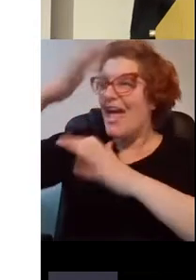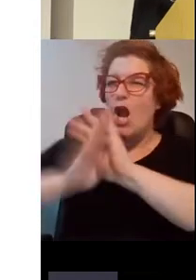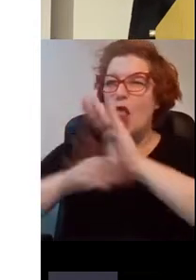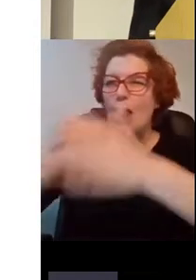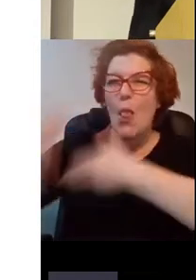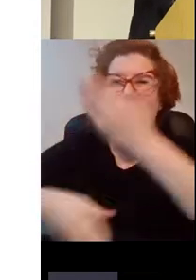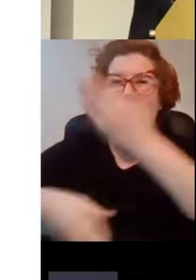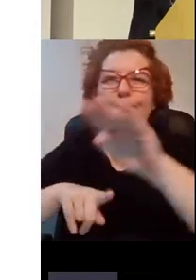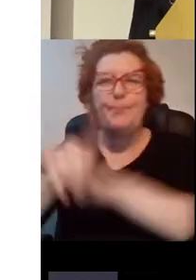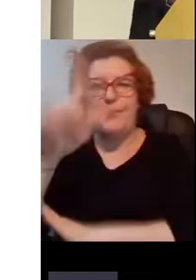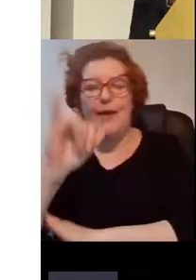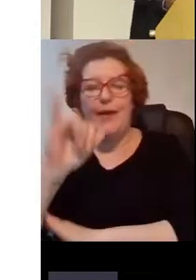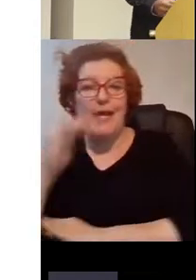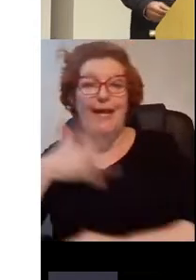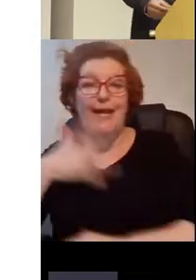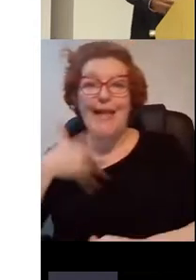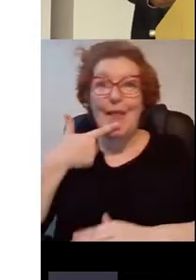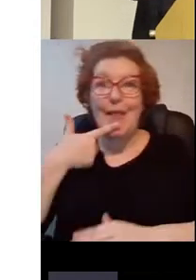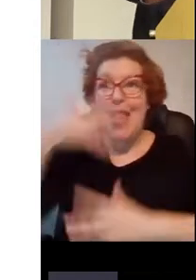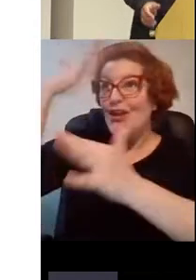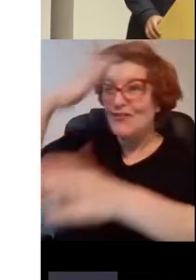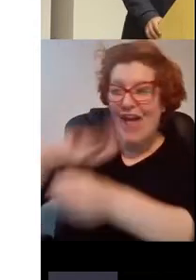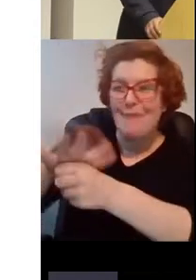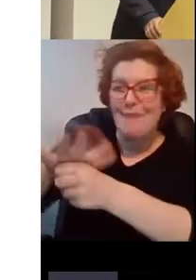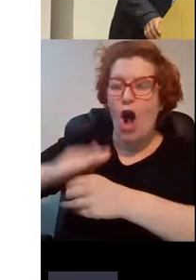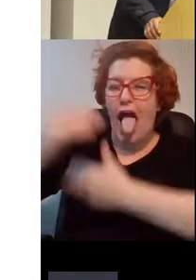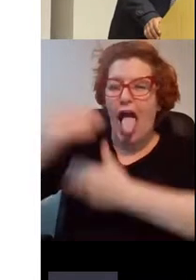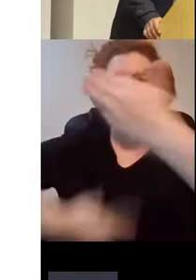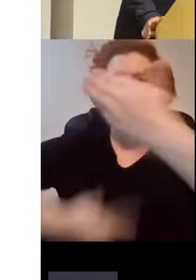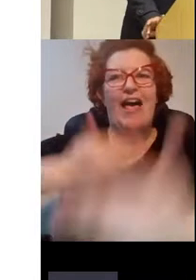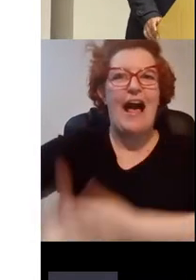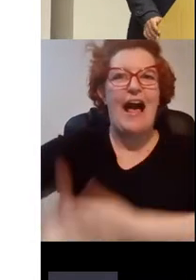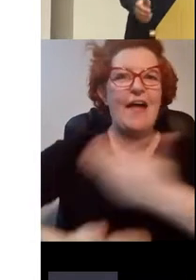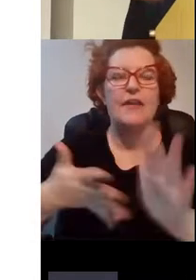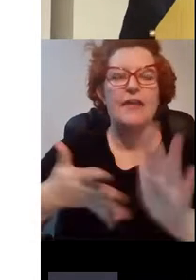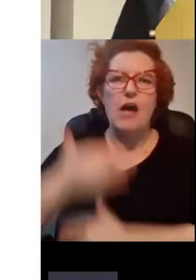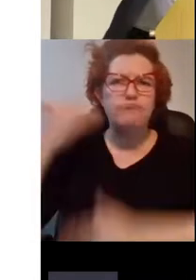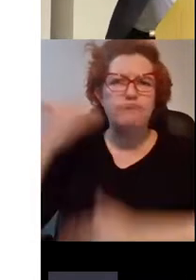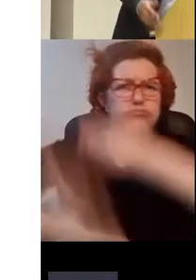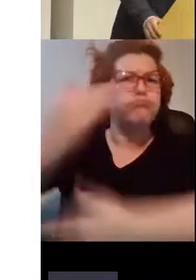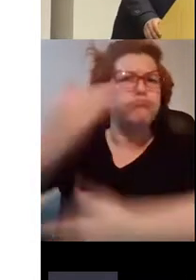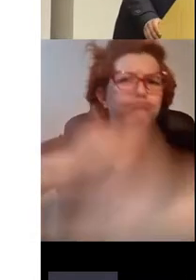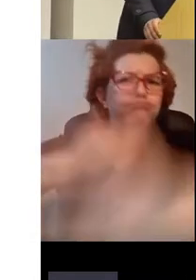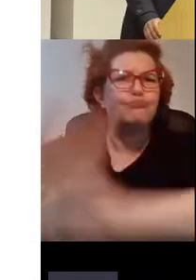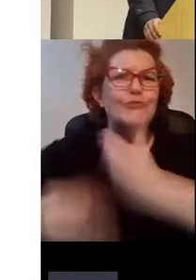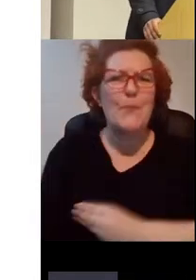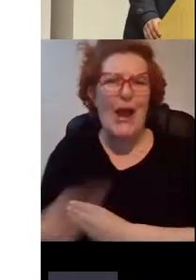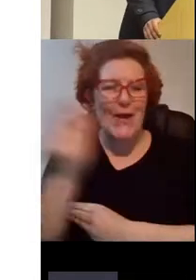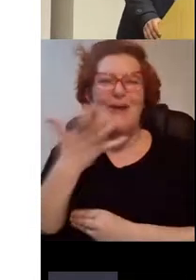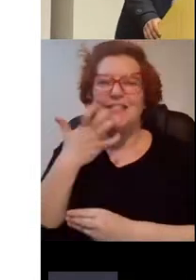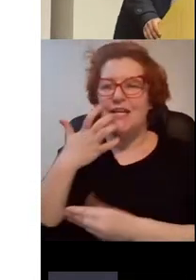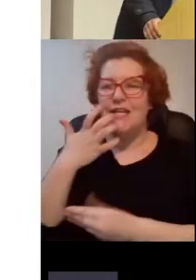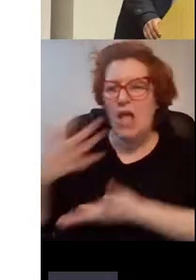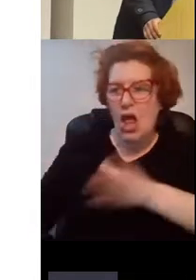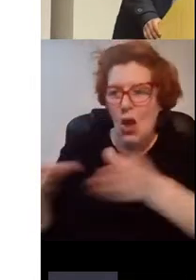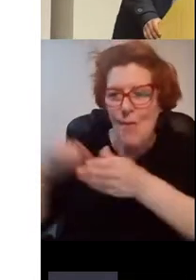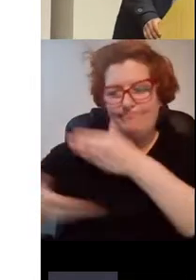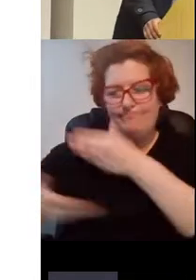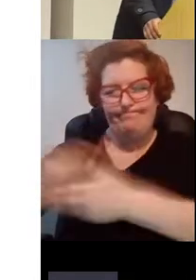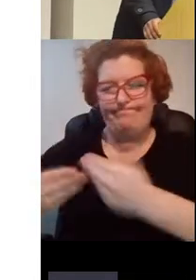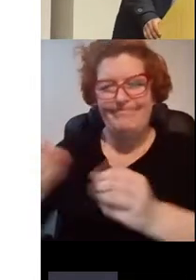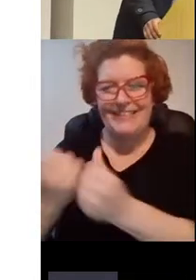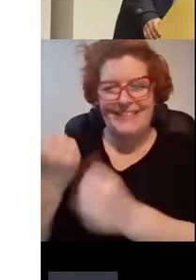es decir, que los avances en el campo de la filosofía pues sean mayores, sean, digámoslo así, más trascendentales.